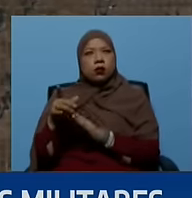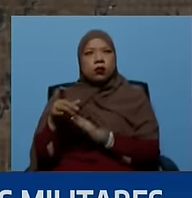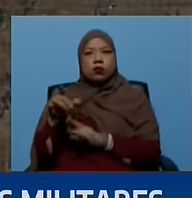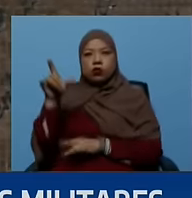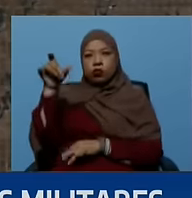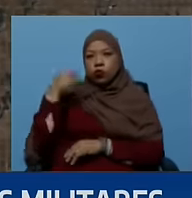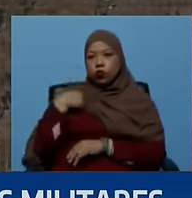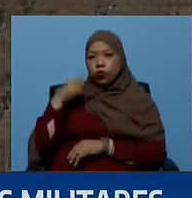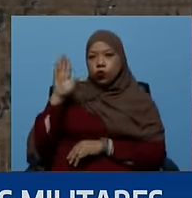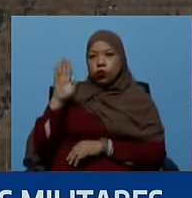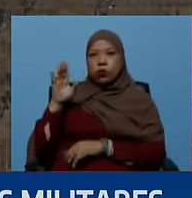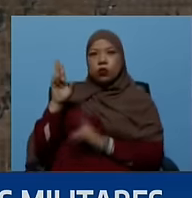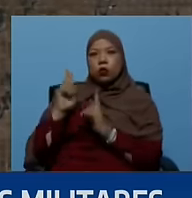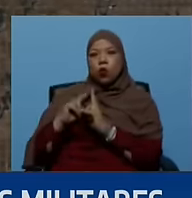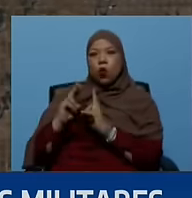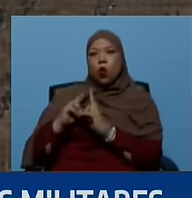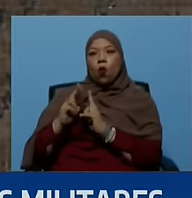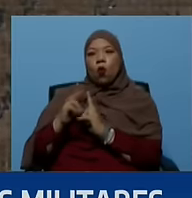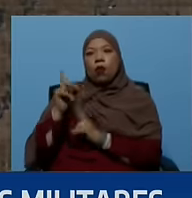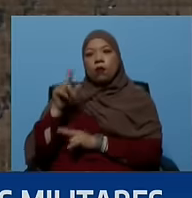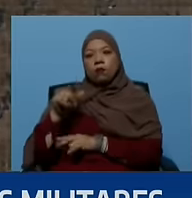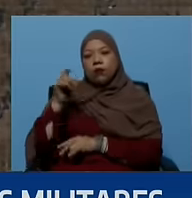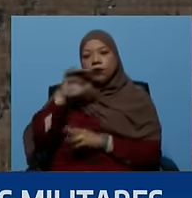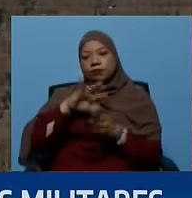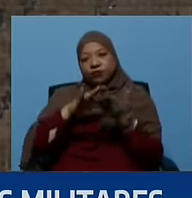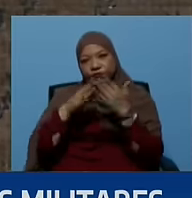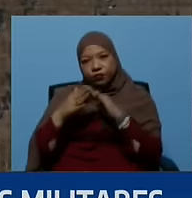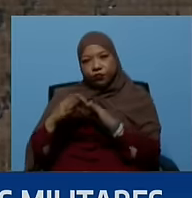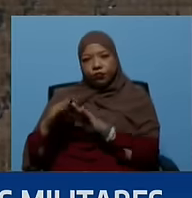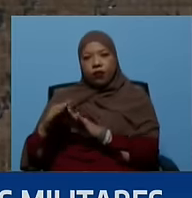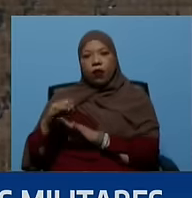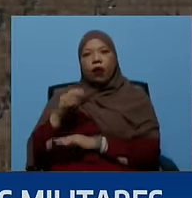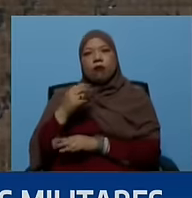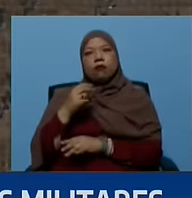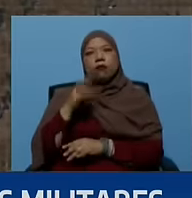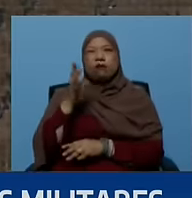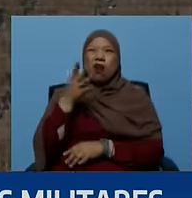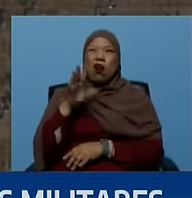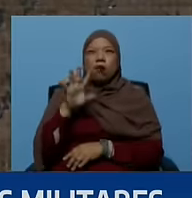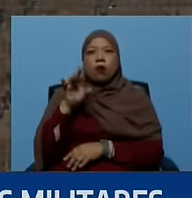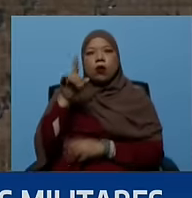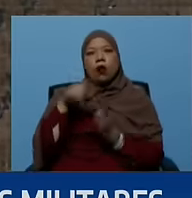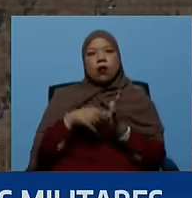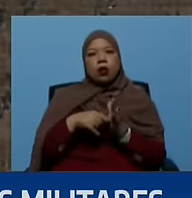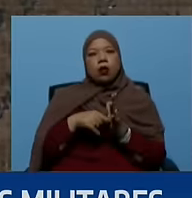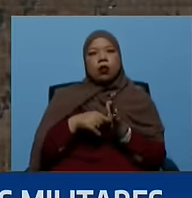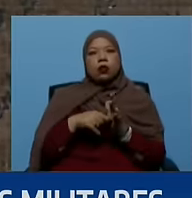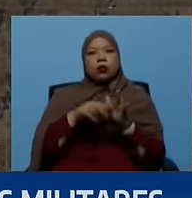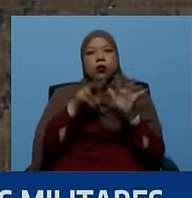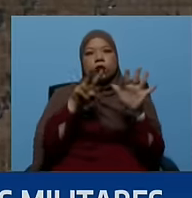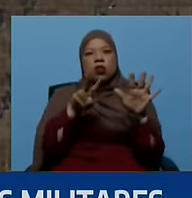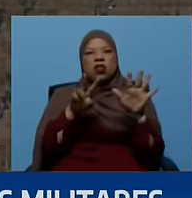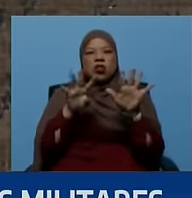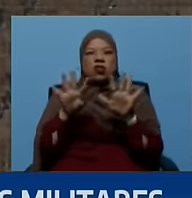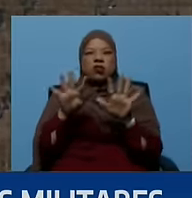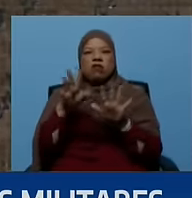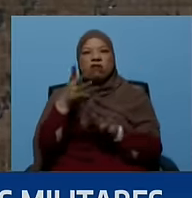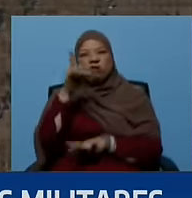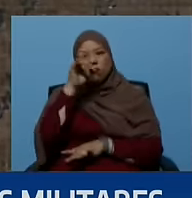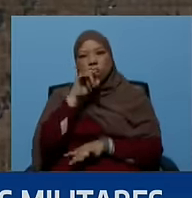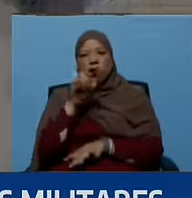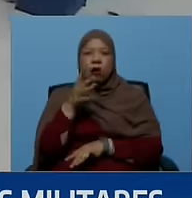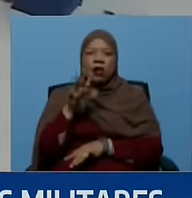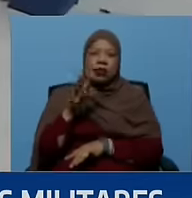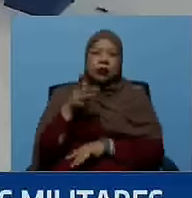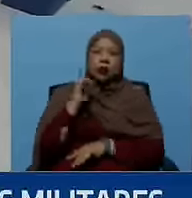correcto yo conocí Cerro grande en el 77 78 79 80